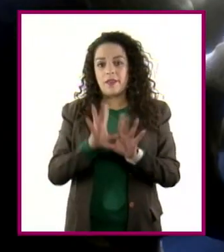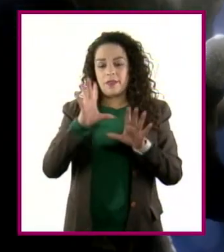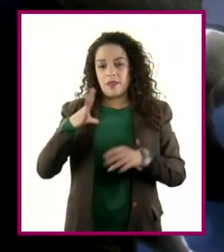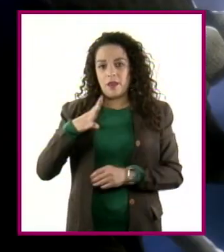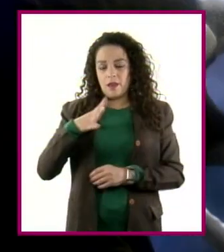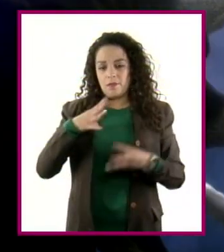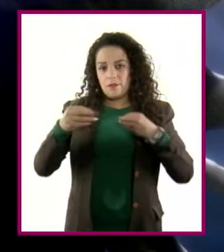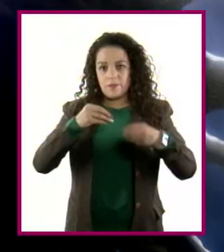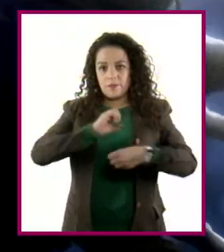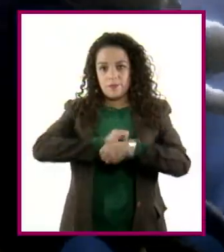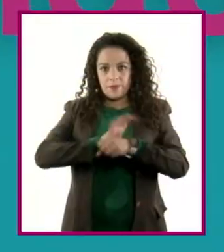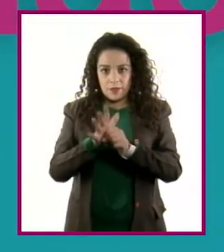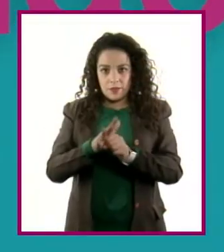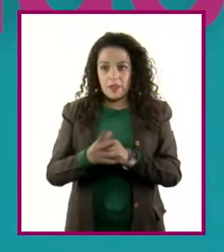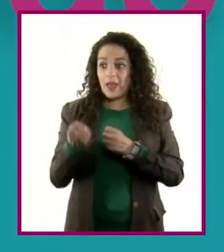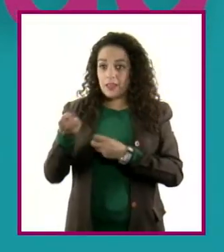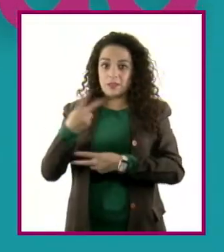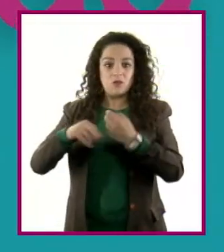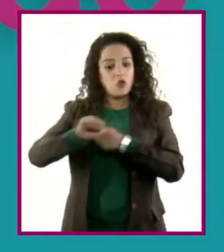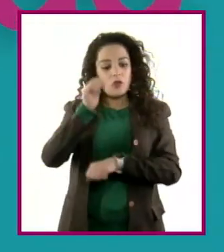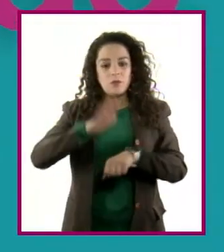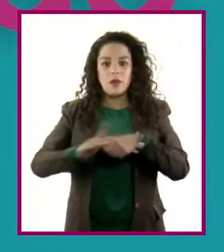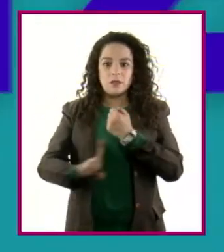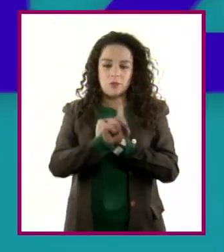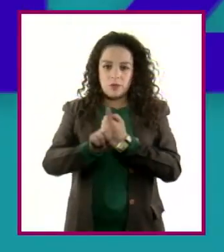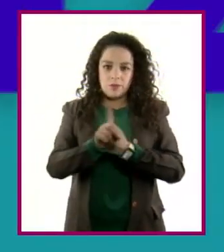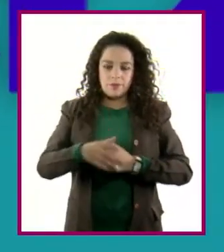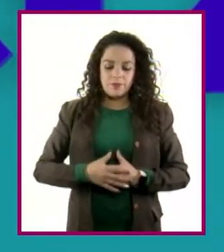ocasionó otros problemas.